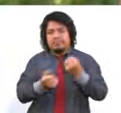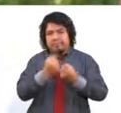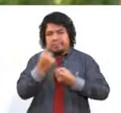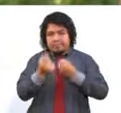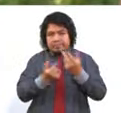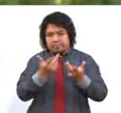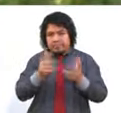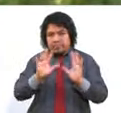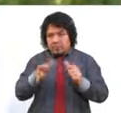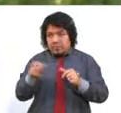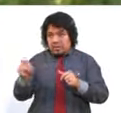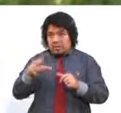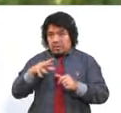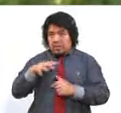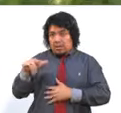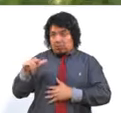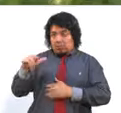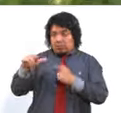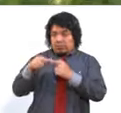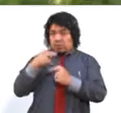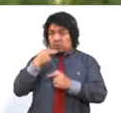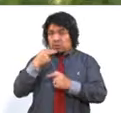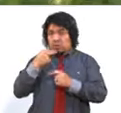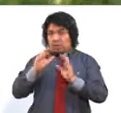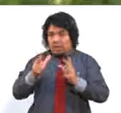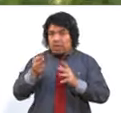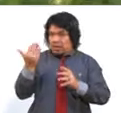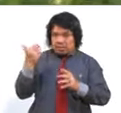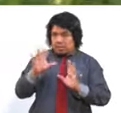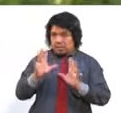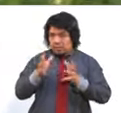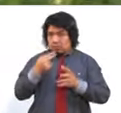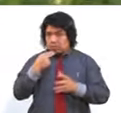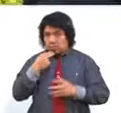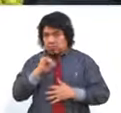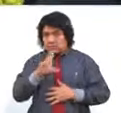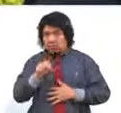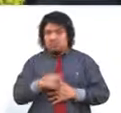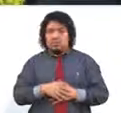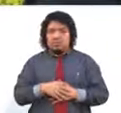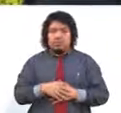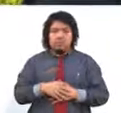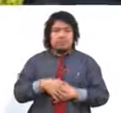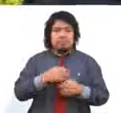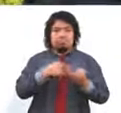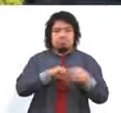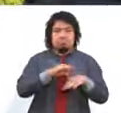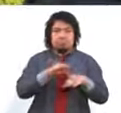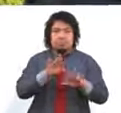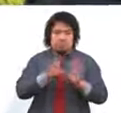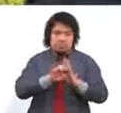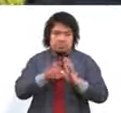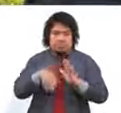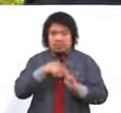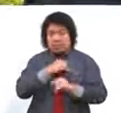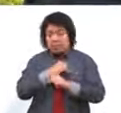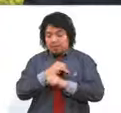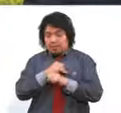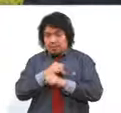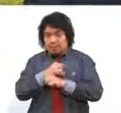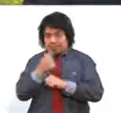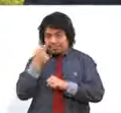de éxito que hayan sido resultado de la implementación de este tipo de aeronaves? Prácticamente en todas las detenciones por medio de investigación que